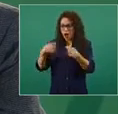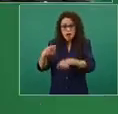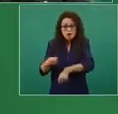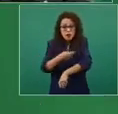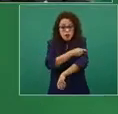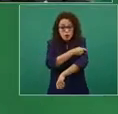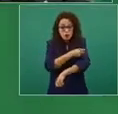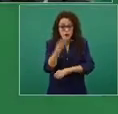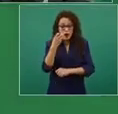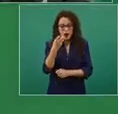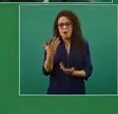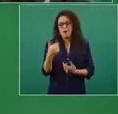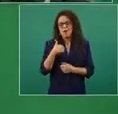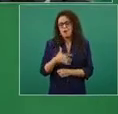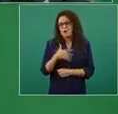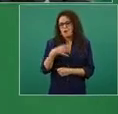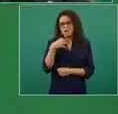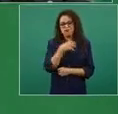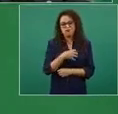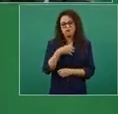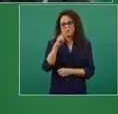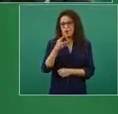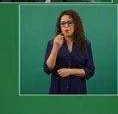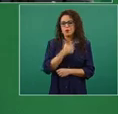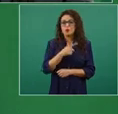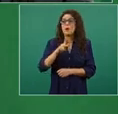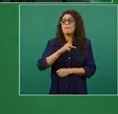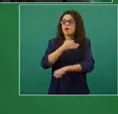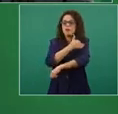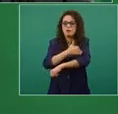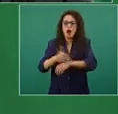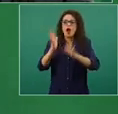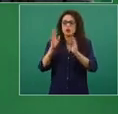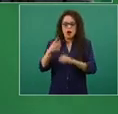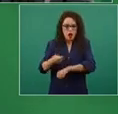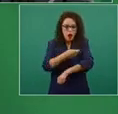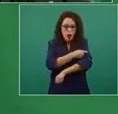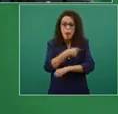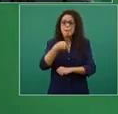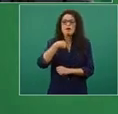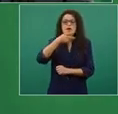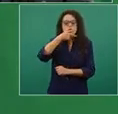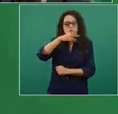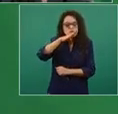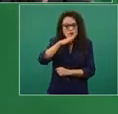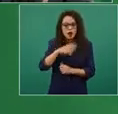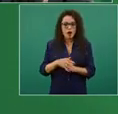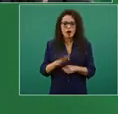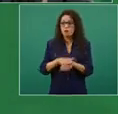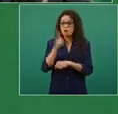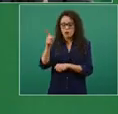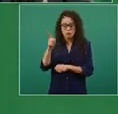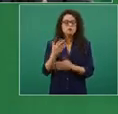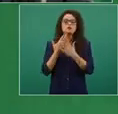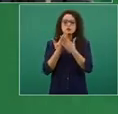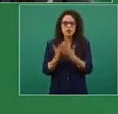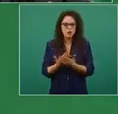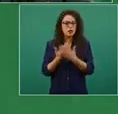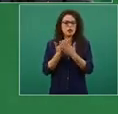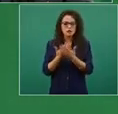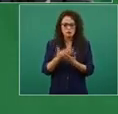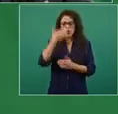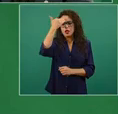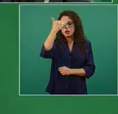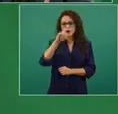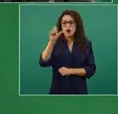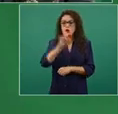eso me dio mucho gusto porque le tocó a mi familia, le tocó a mis padres, porque supieron esperar, porque supieron hacerlo en el momento